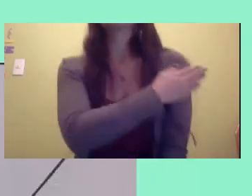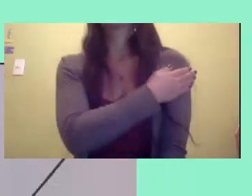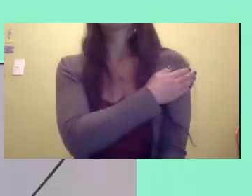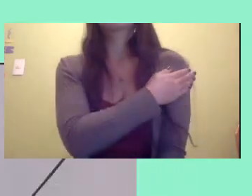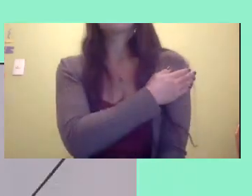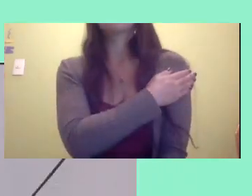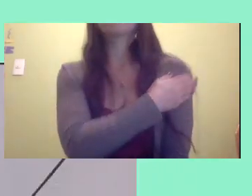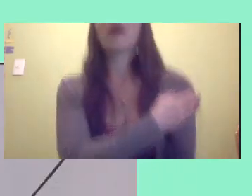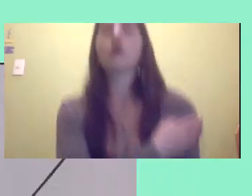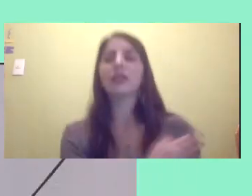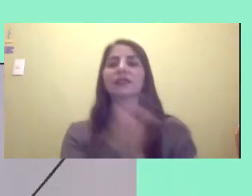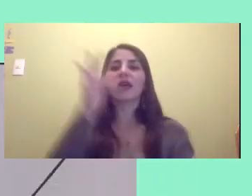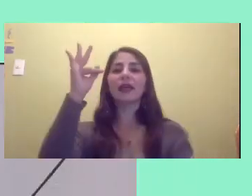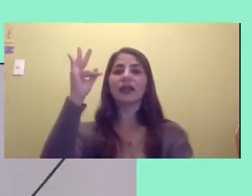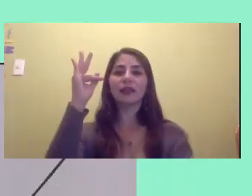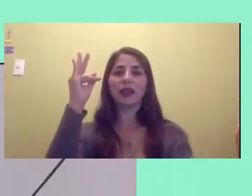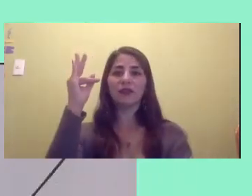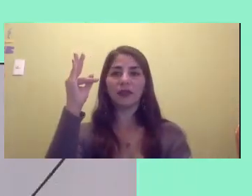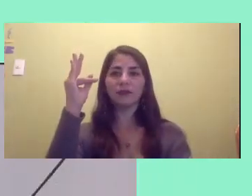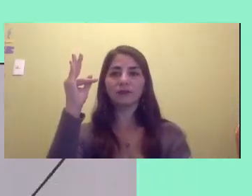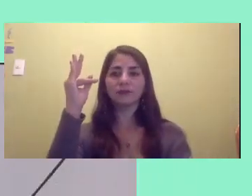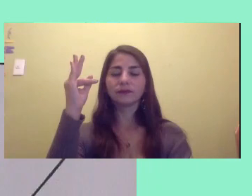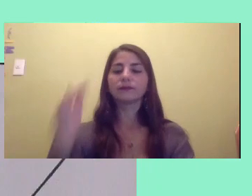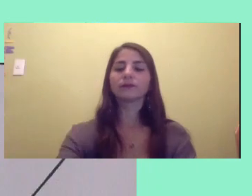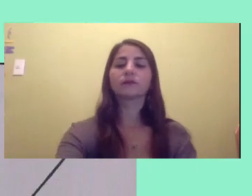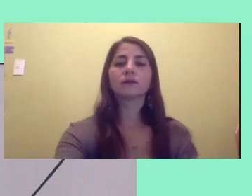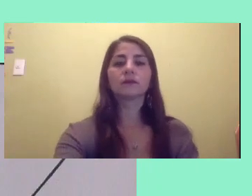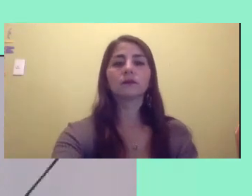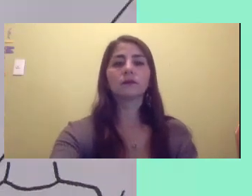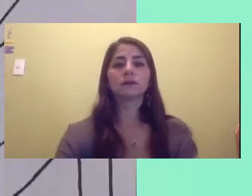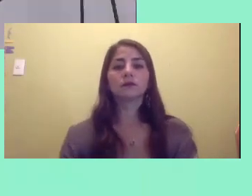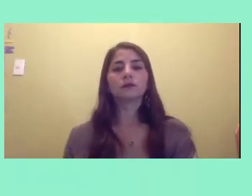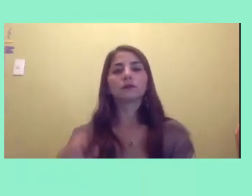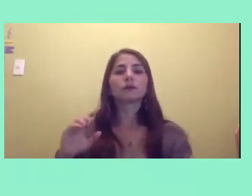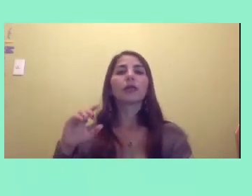así, ¿ya? Pero más utilizada es esta F.